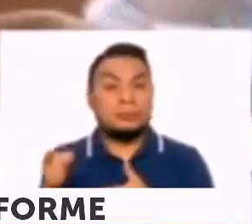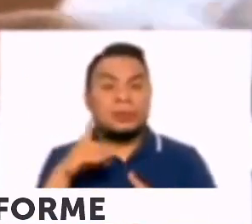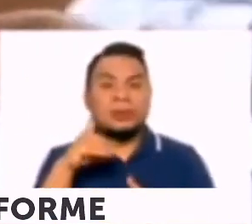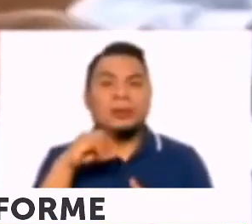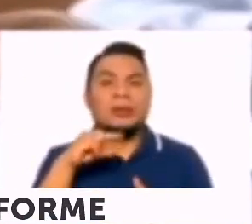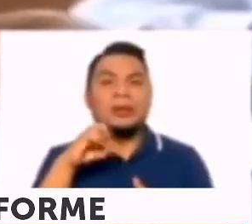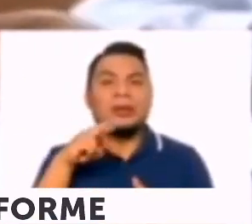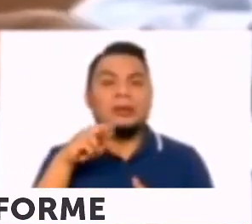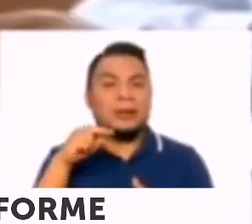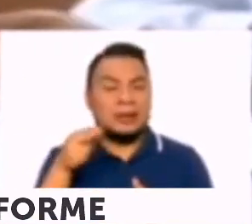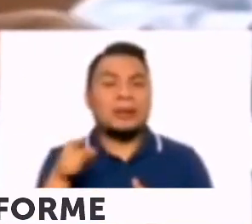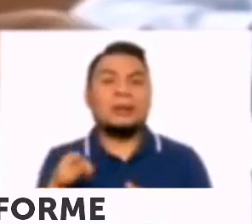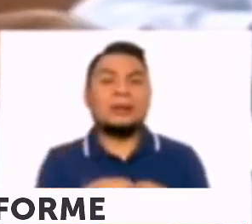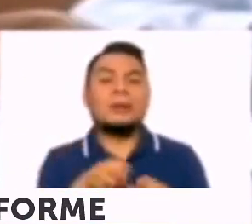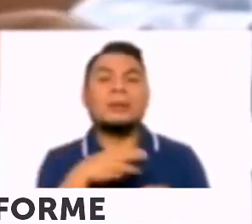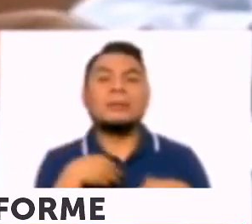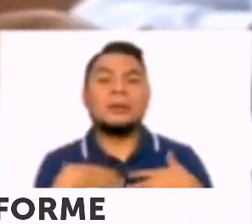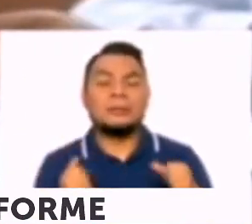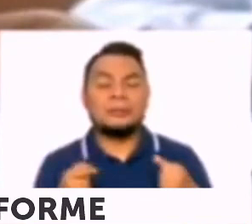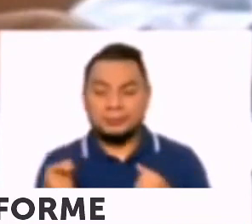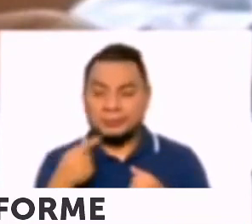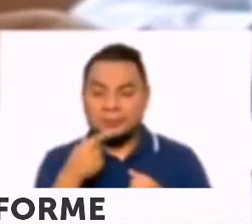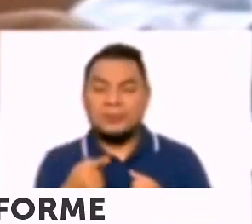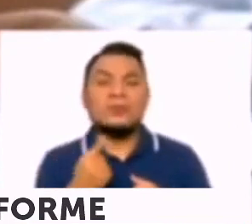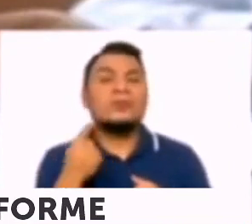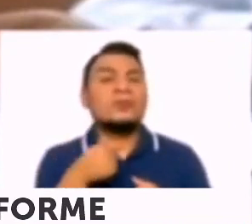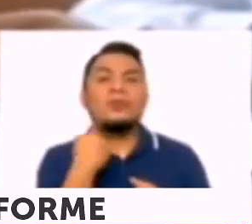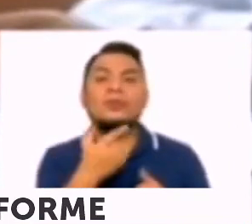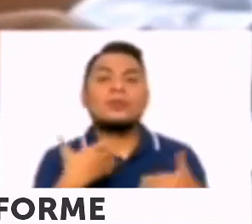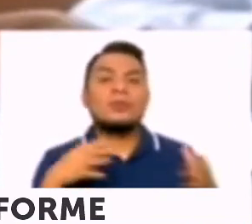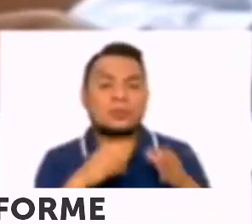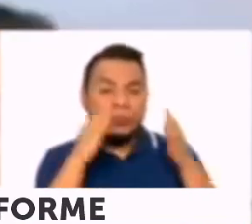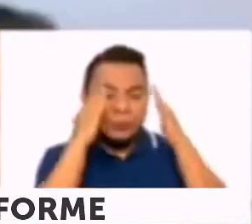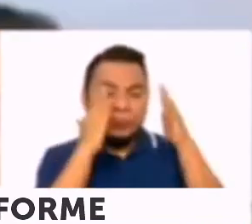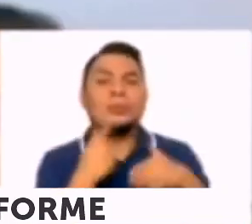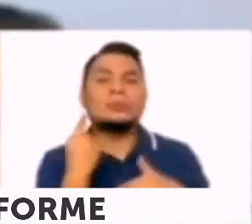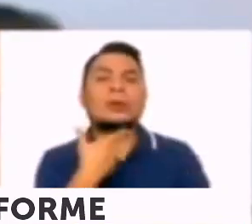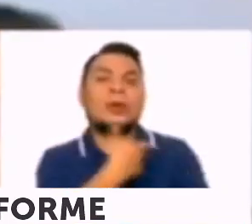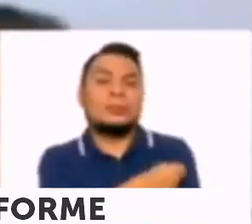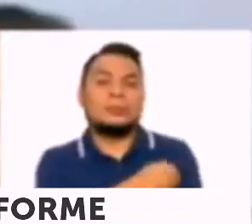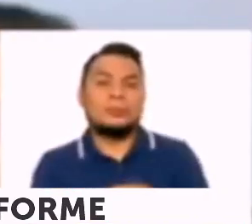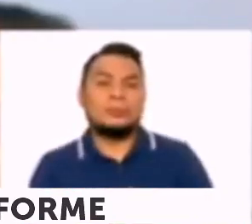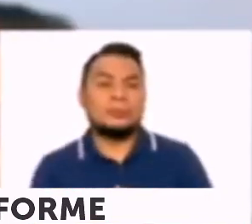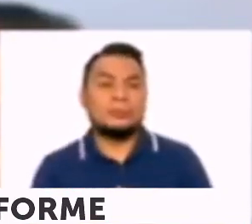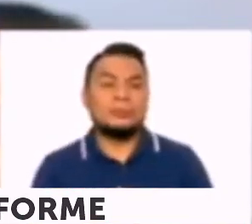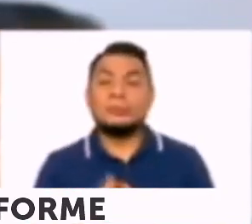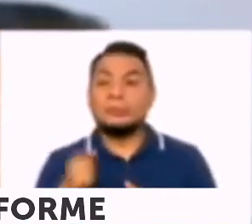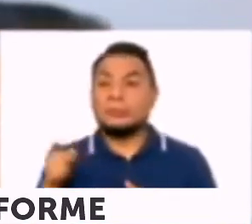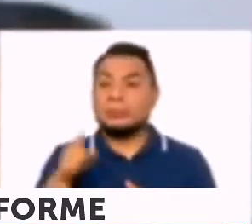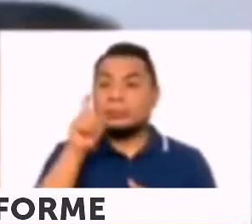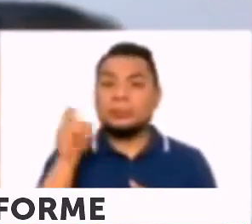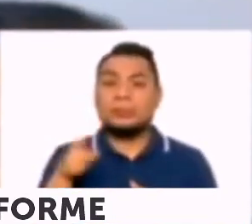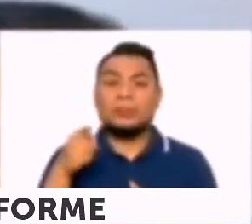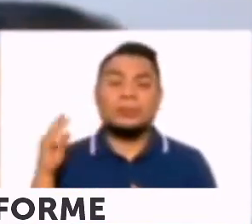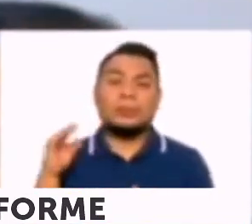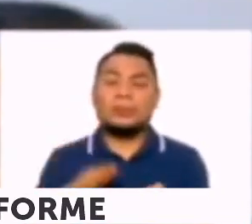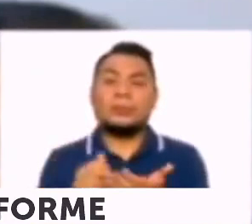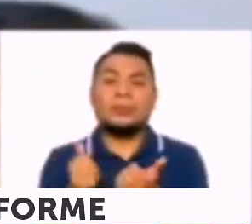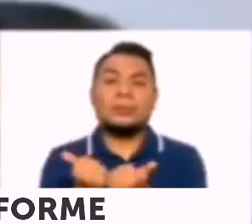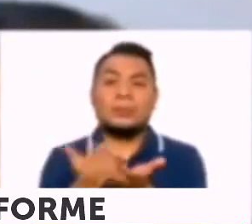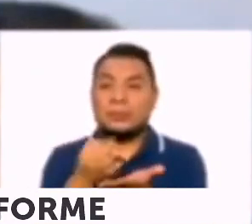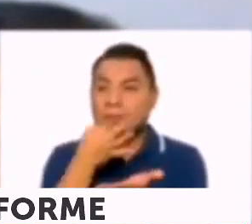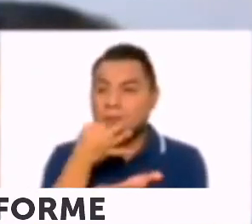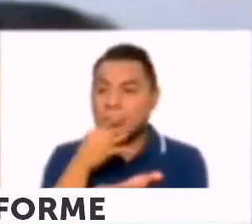Esta gestión del MinSA asegura la vacunación de todos nuestros menores. ¿Pero no se va a adquirir el molnupiravir?